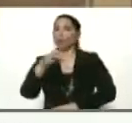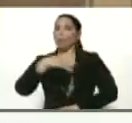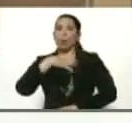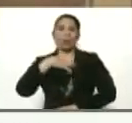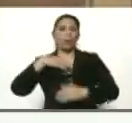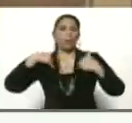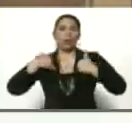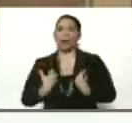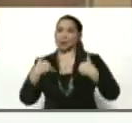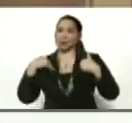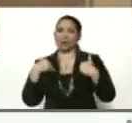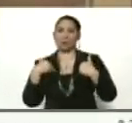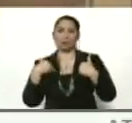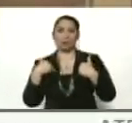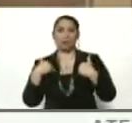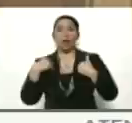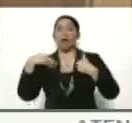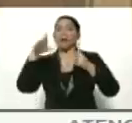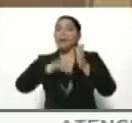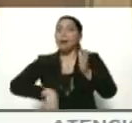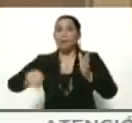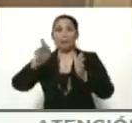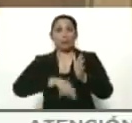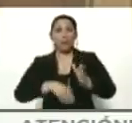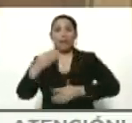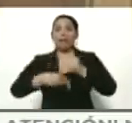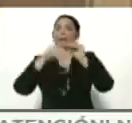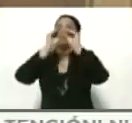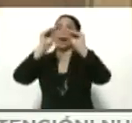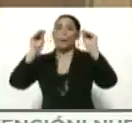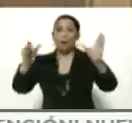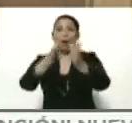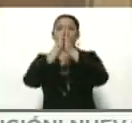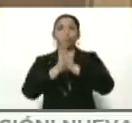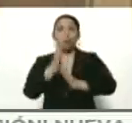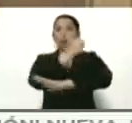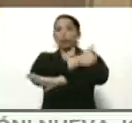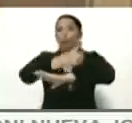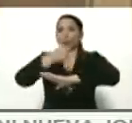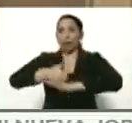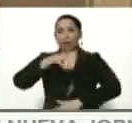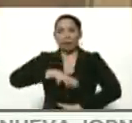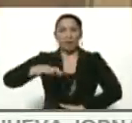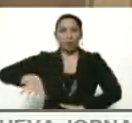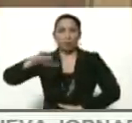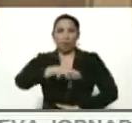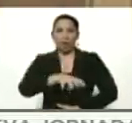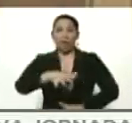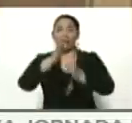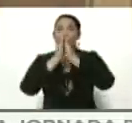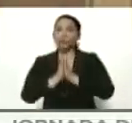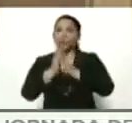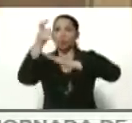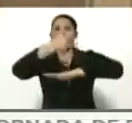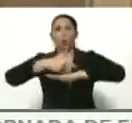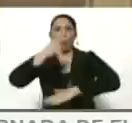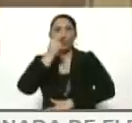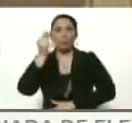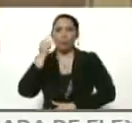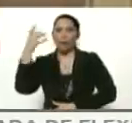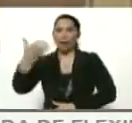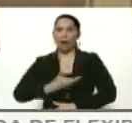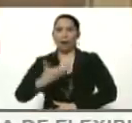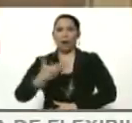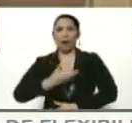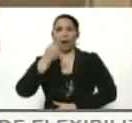cansar de repetir y hacer el llamado a las autoridades regionales, a los gobernadores, a los